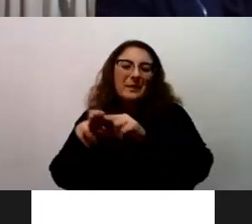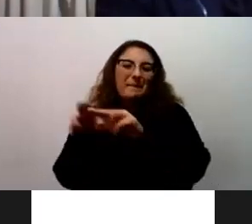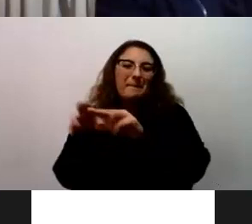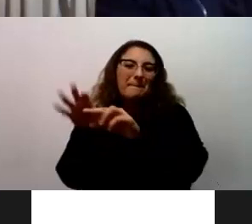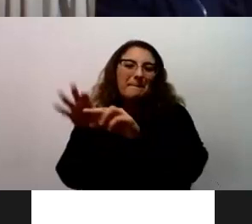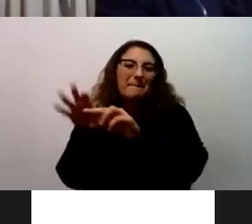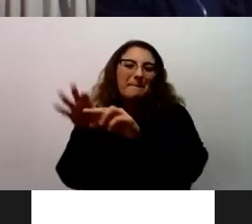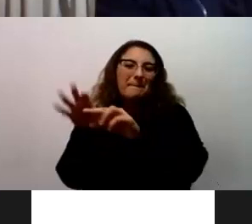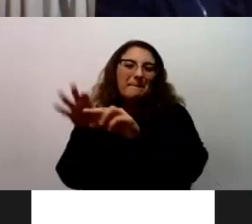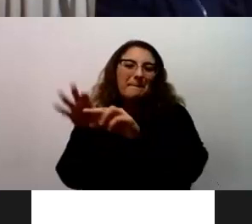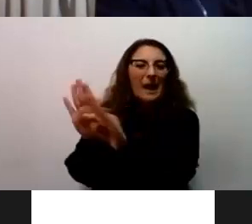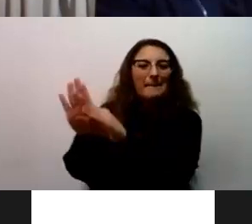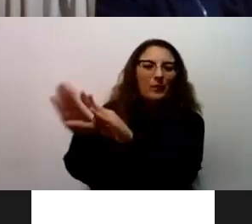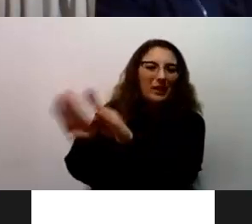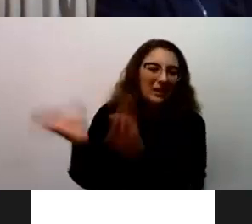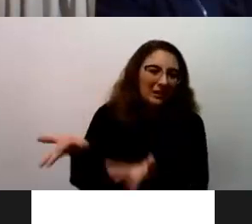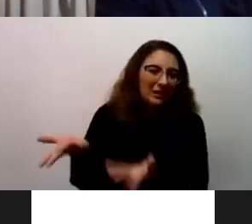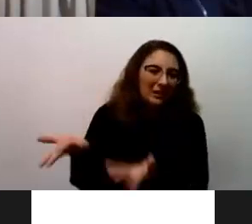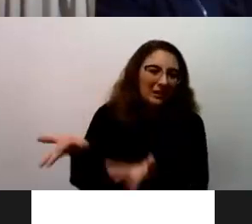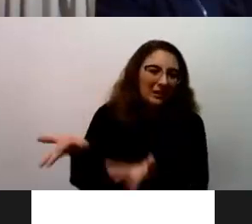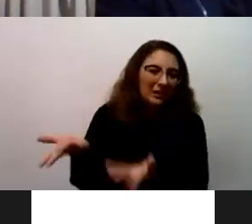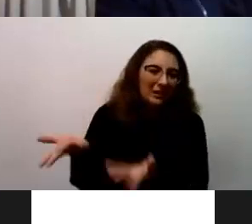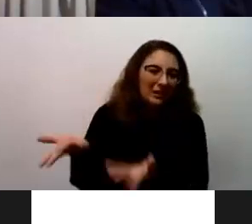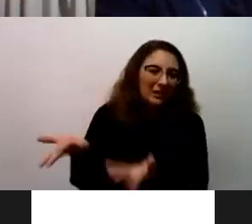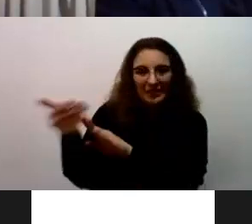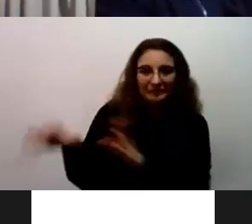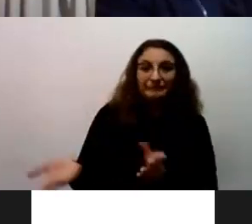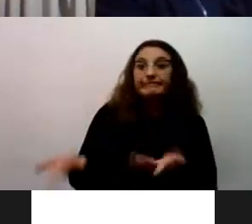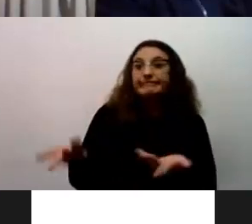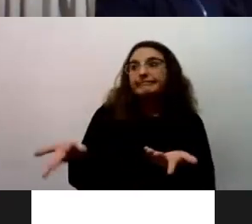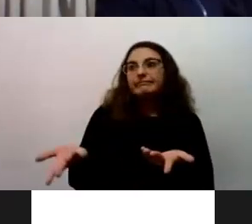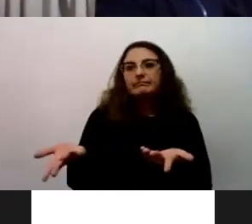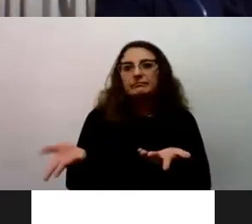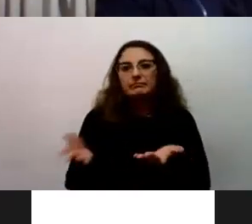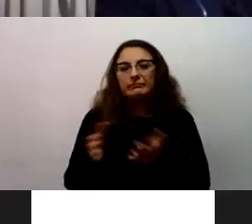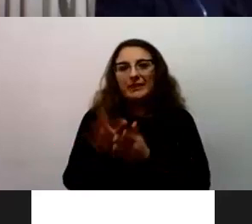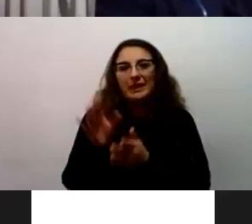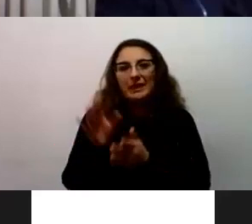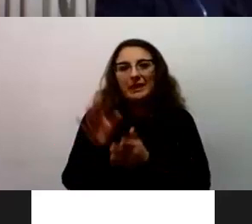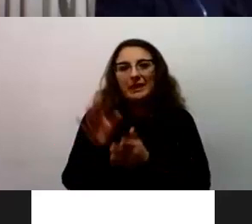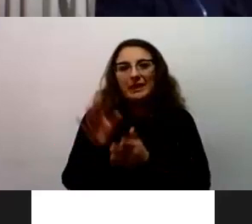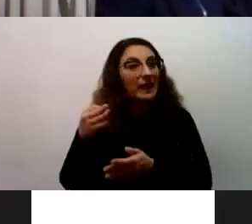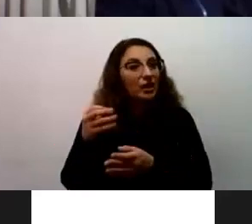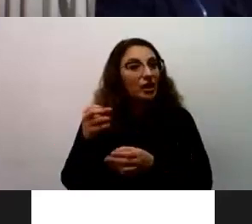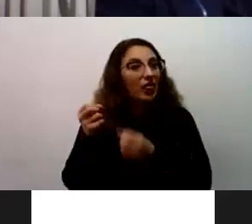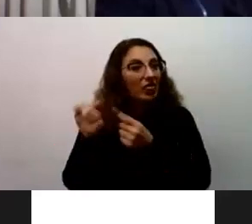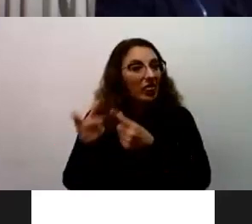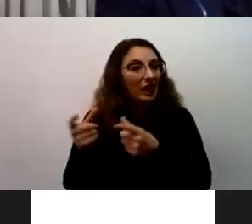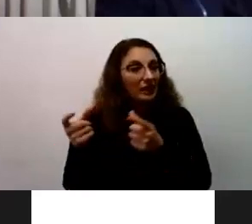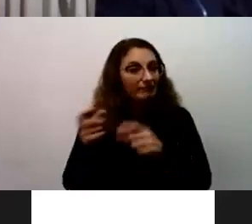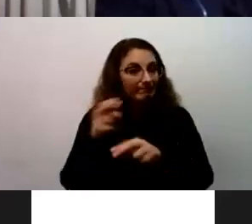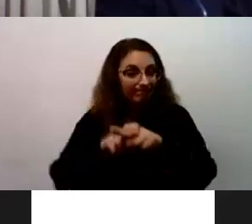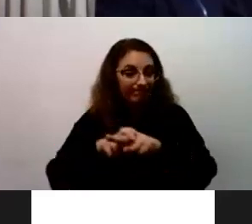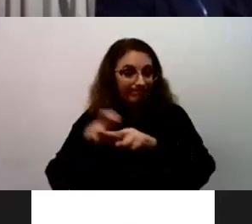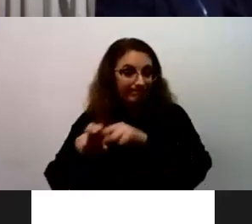salida, que obligadamente se les tienen que otorgar los primeros asientos. Luego de